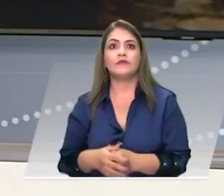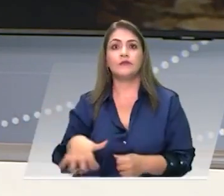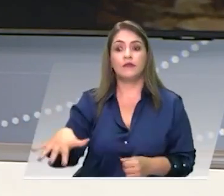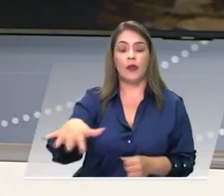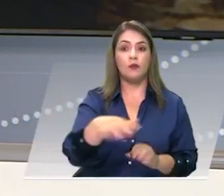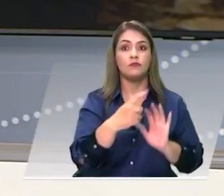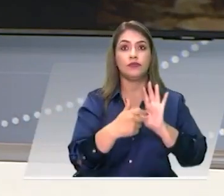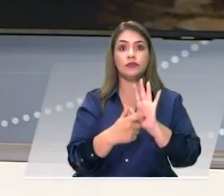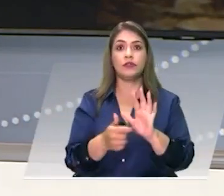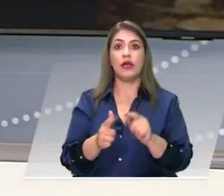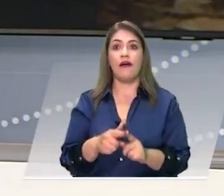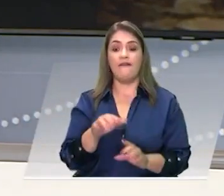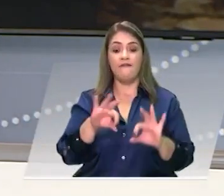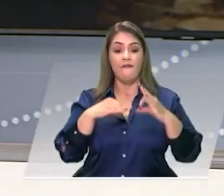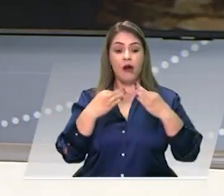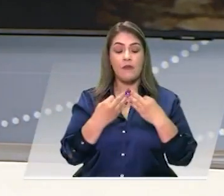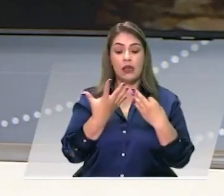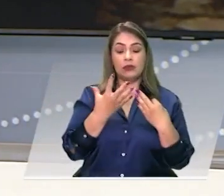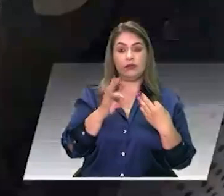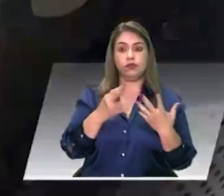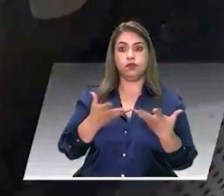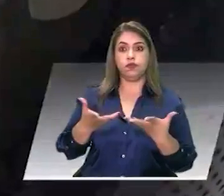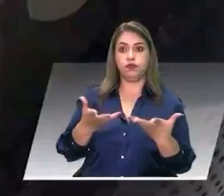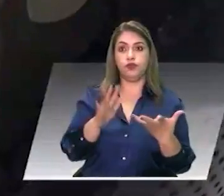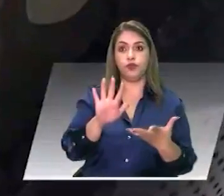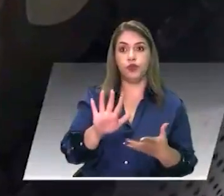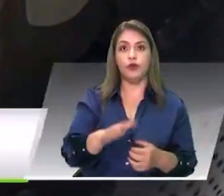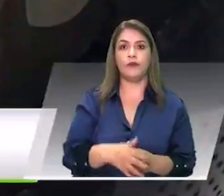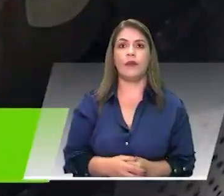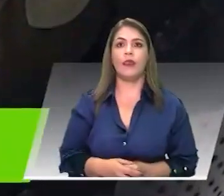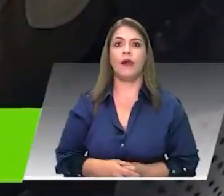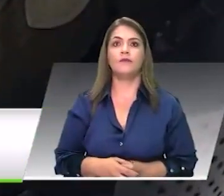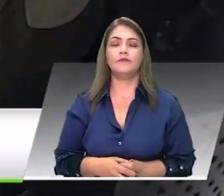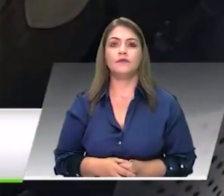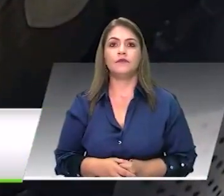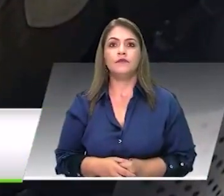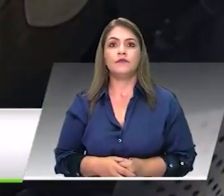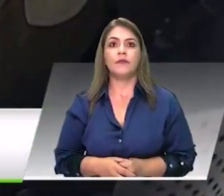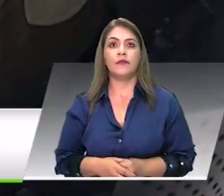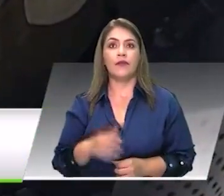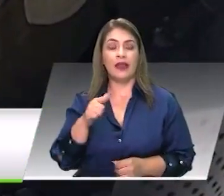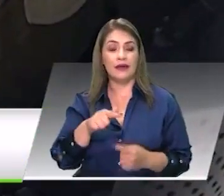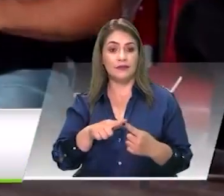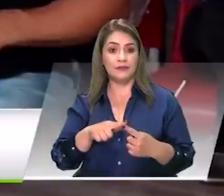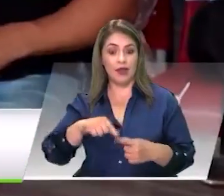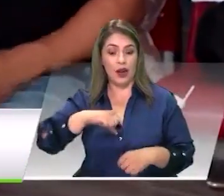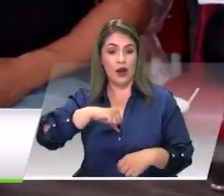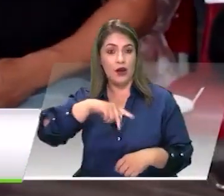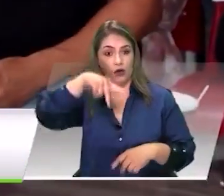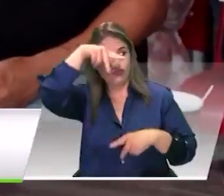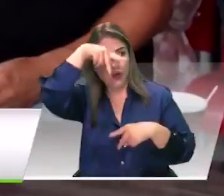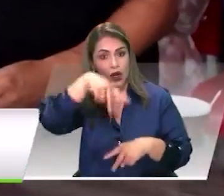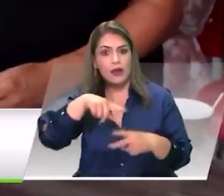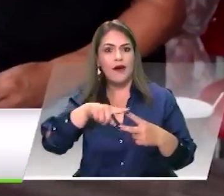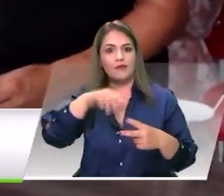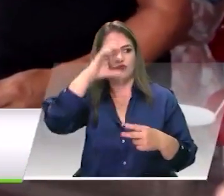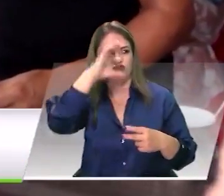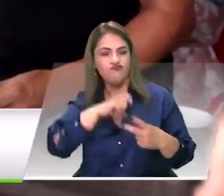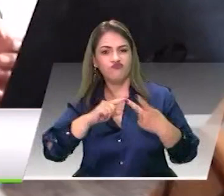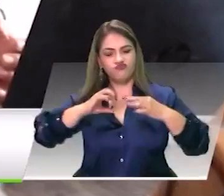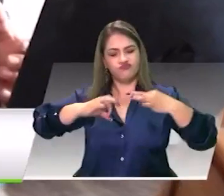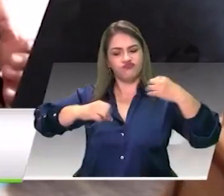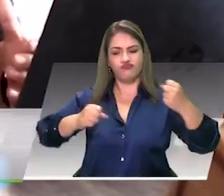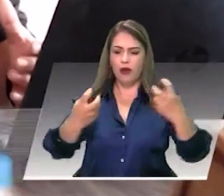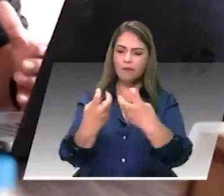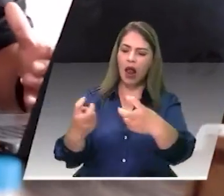50 familias a la zona urbana. Al término de la reunión de las autoridades locales y departamentales, se definió brindar